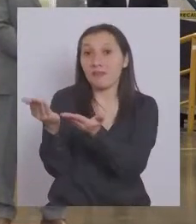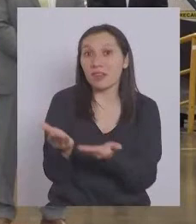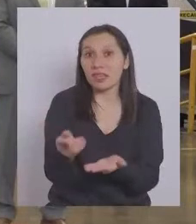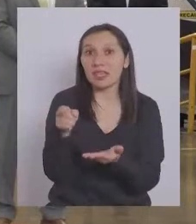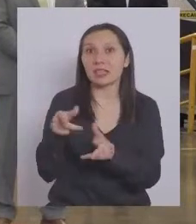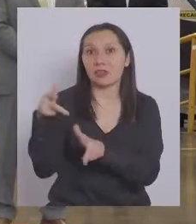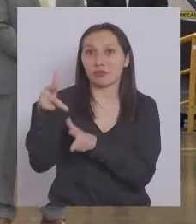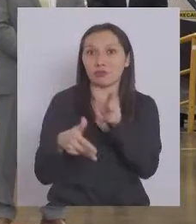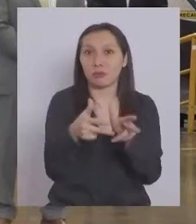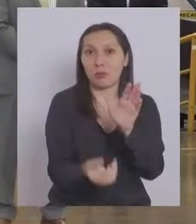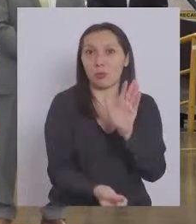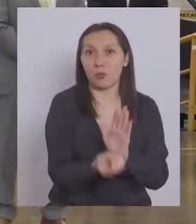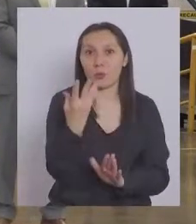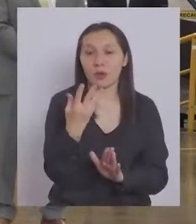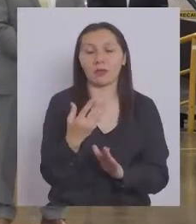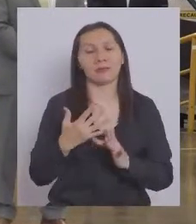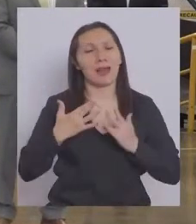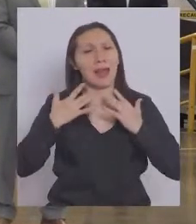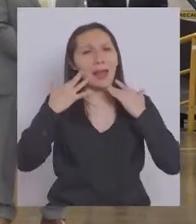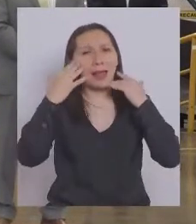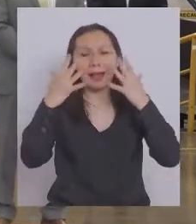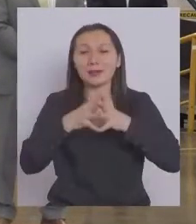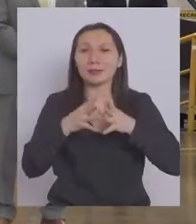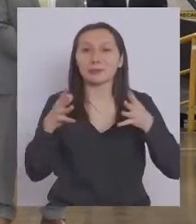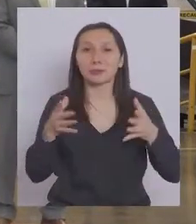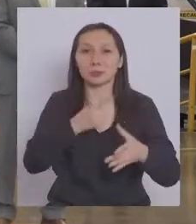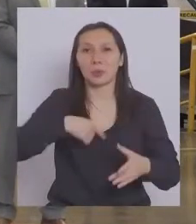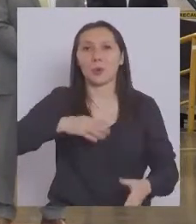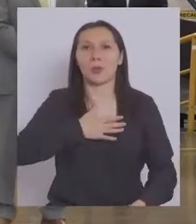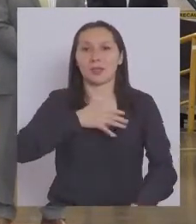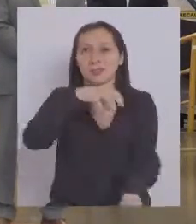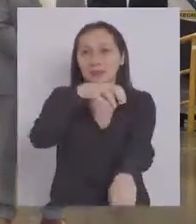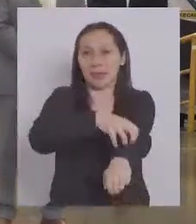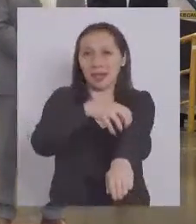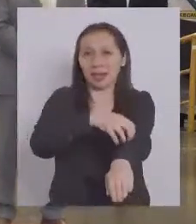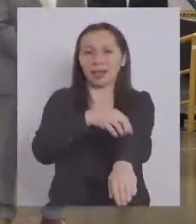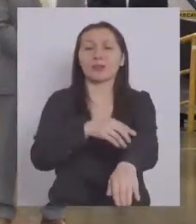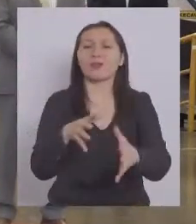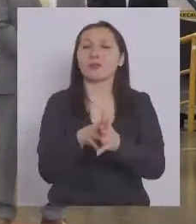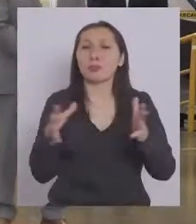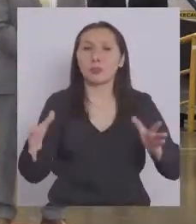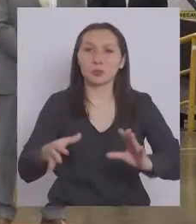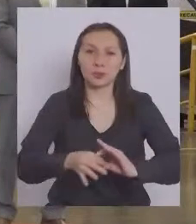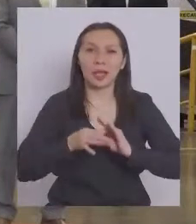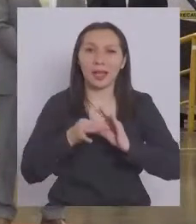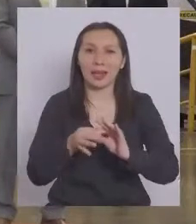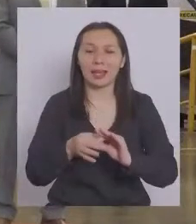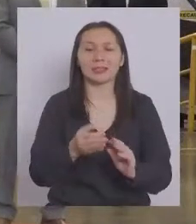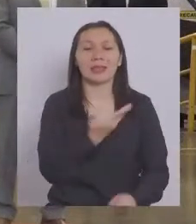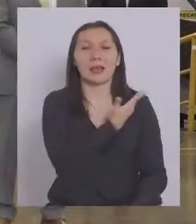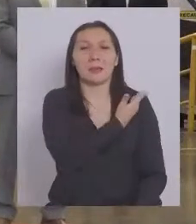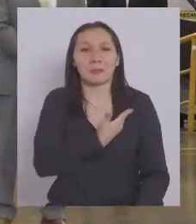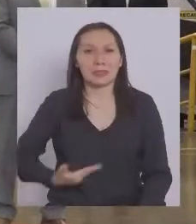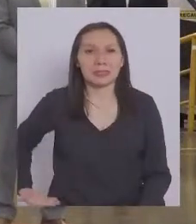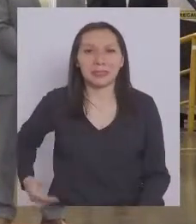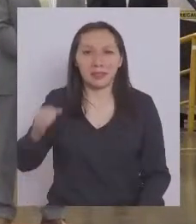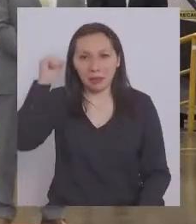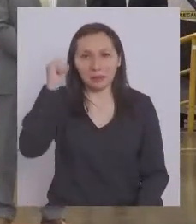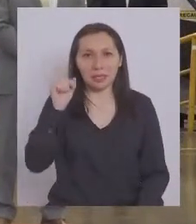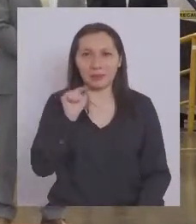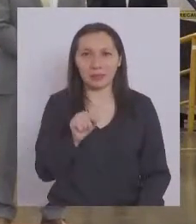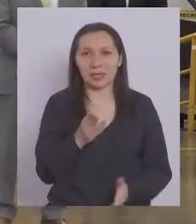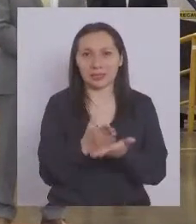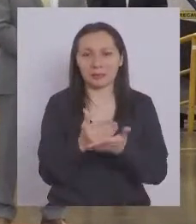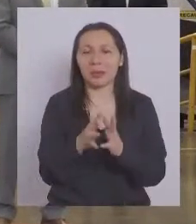trenes, una alegría enorme para nuestra región y muy agradecido del presidente Piñera por este plan. Muchas